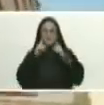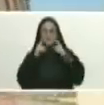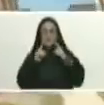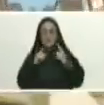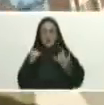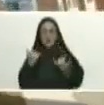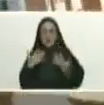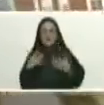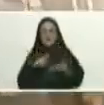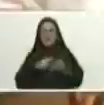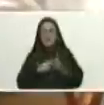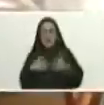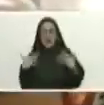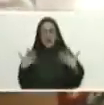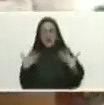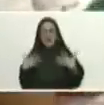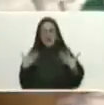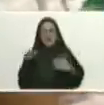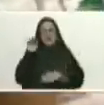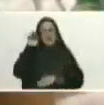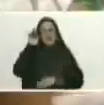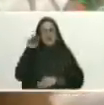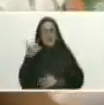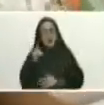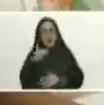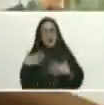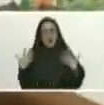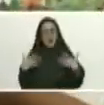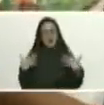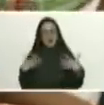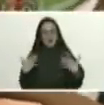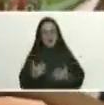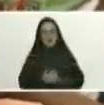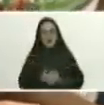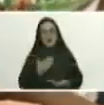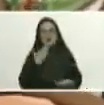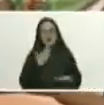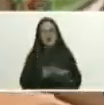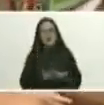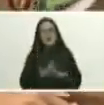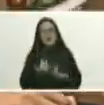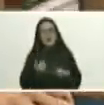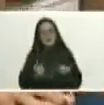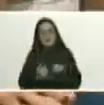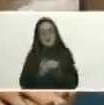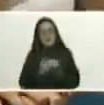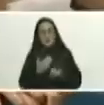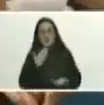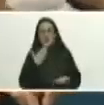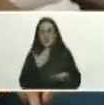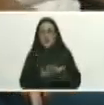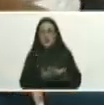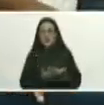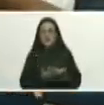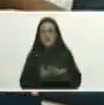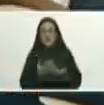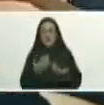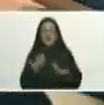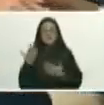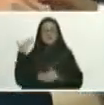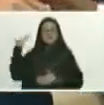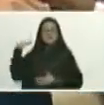convertirá en la alegría del mañana. Aquí lo que es alegría, señor presidente. Gracias por ese respaldo. Gracias porque en otra